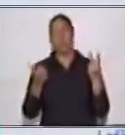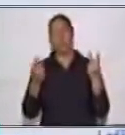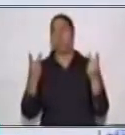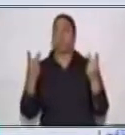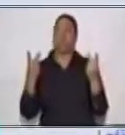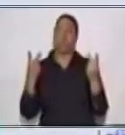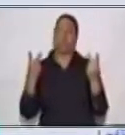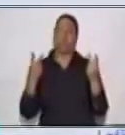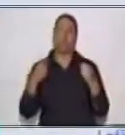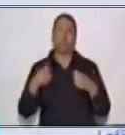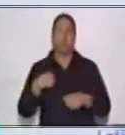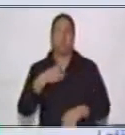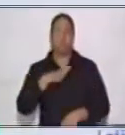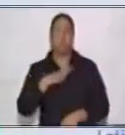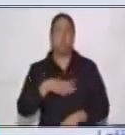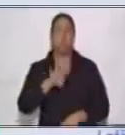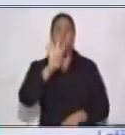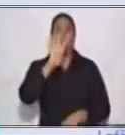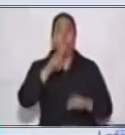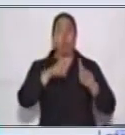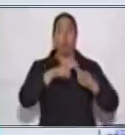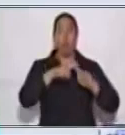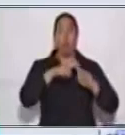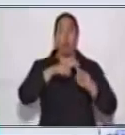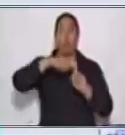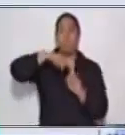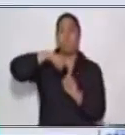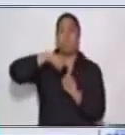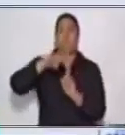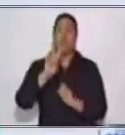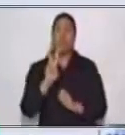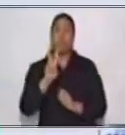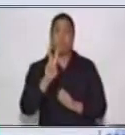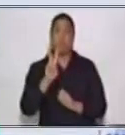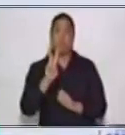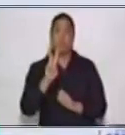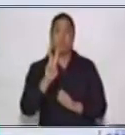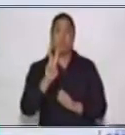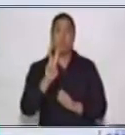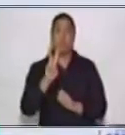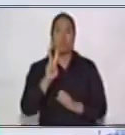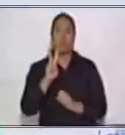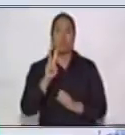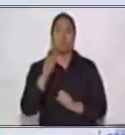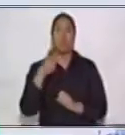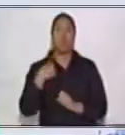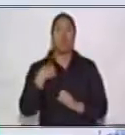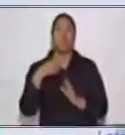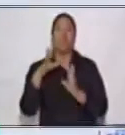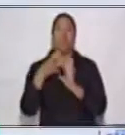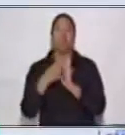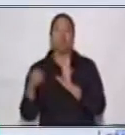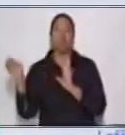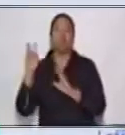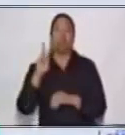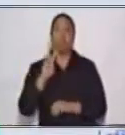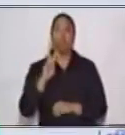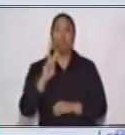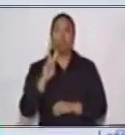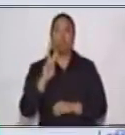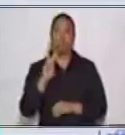4x más 2 y le voy a quitar 2.